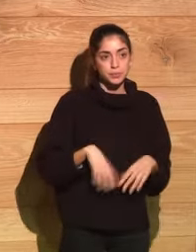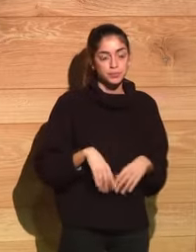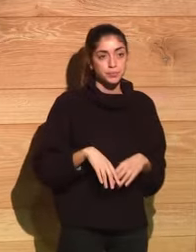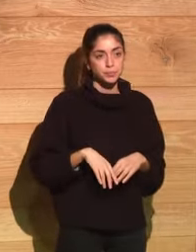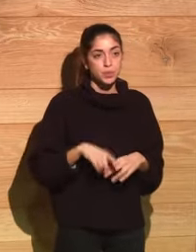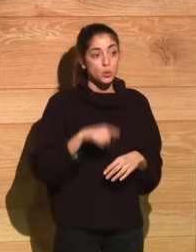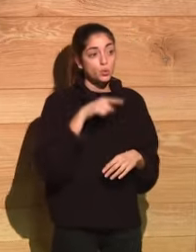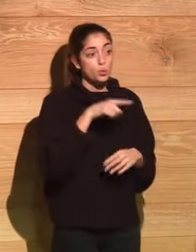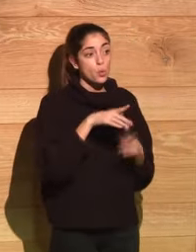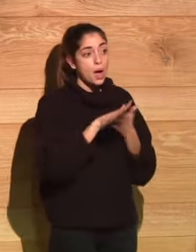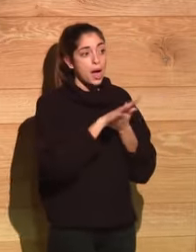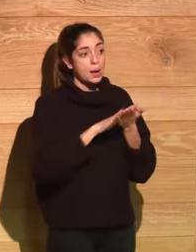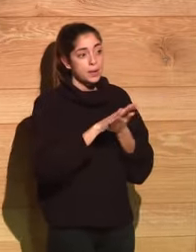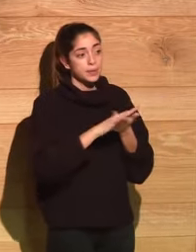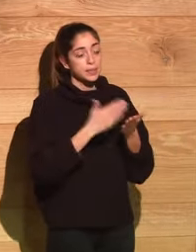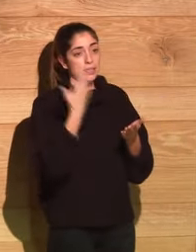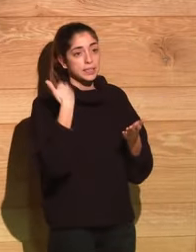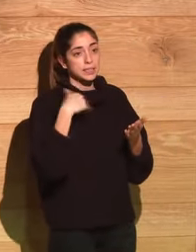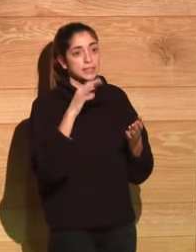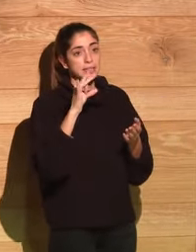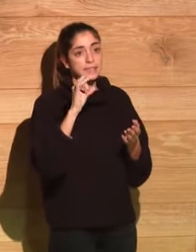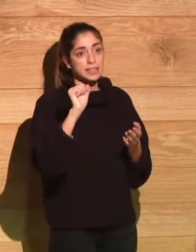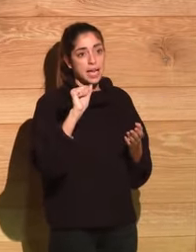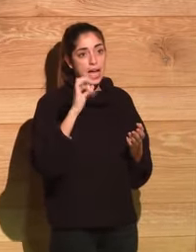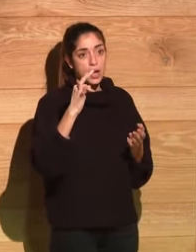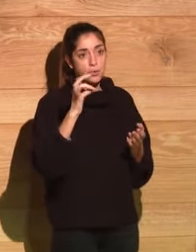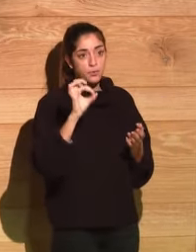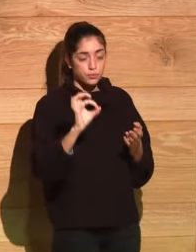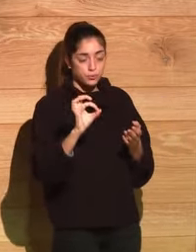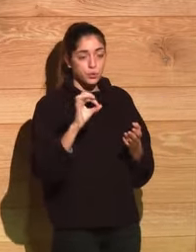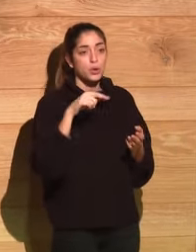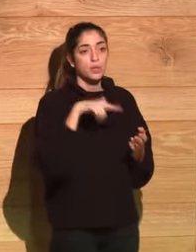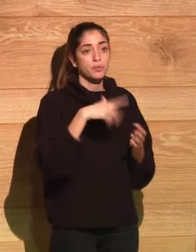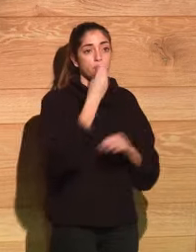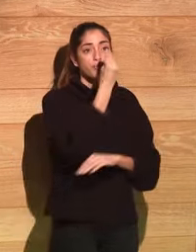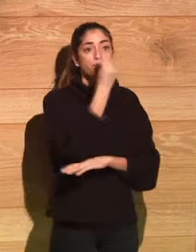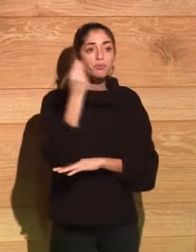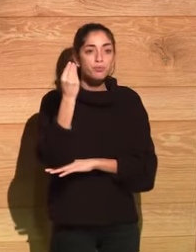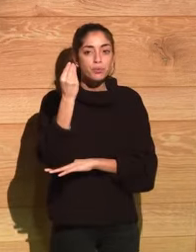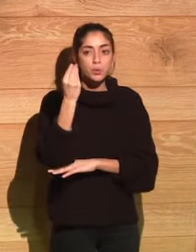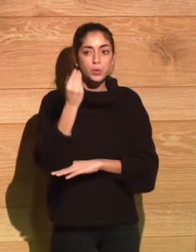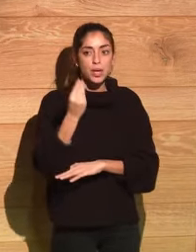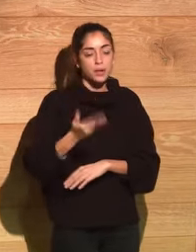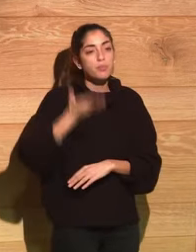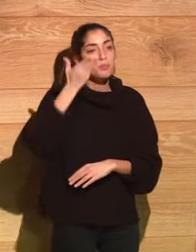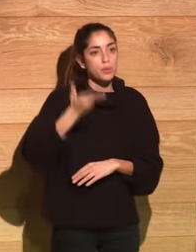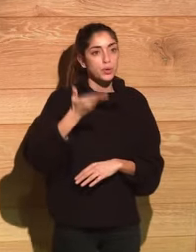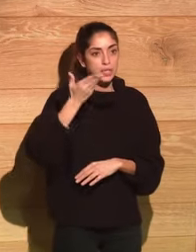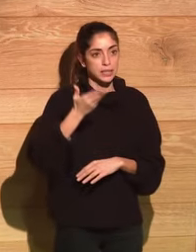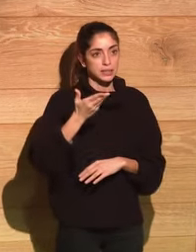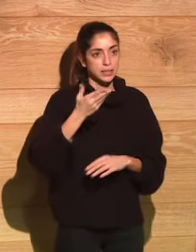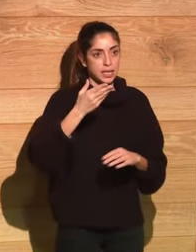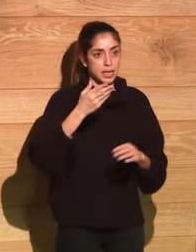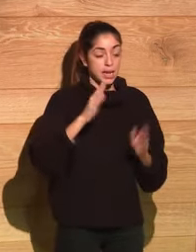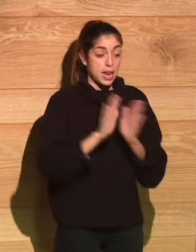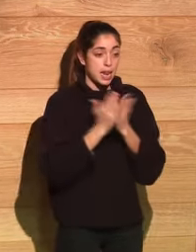Has hablado antes de Safo, la has apuntado, efectivamente es una figura relevante en el texto de Rosa Chacel, de Saturnal.